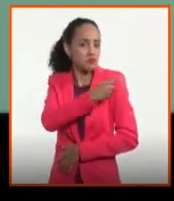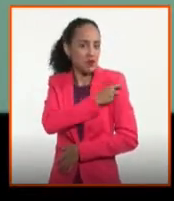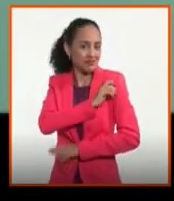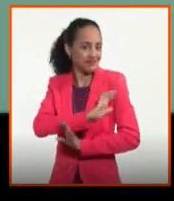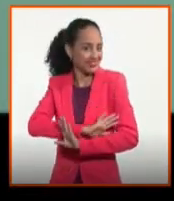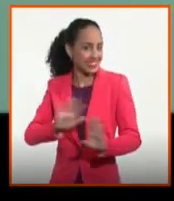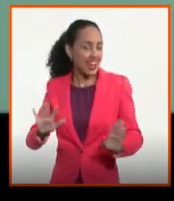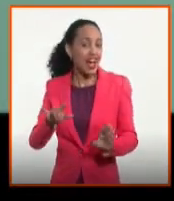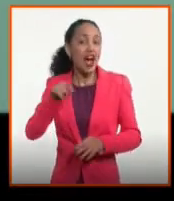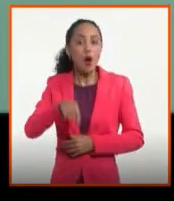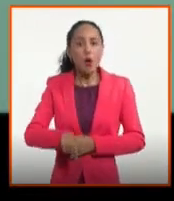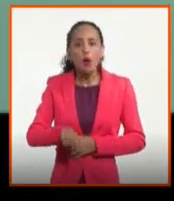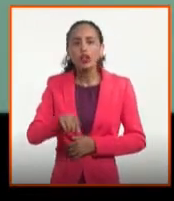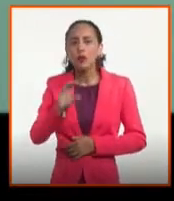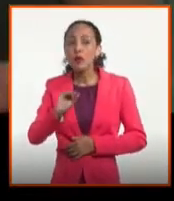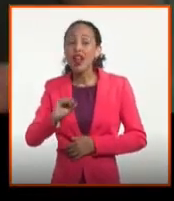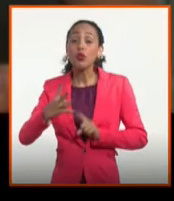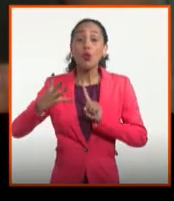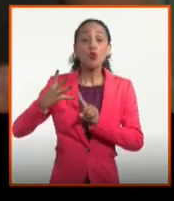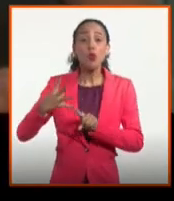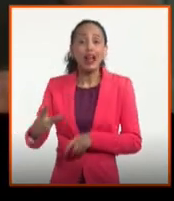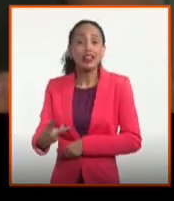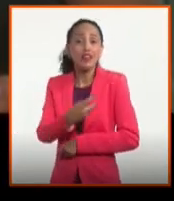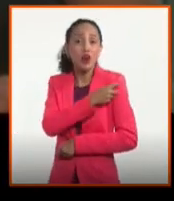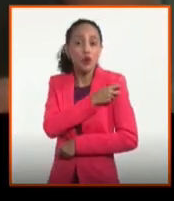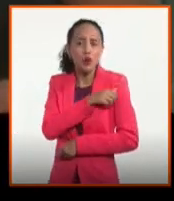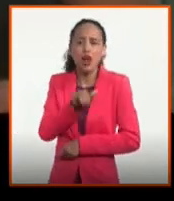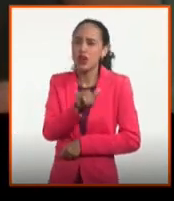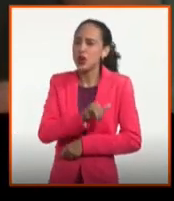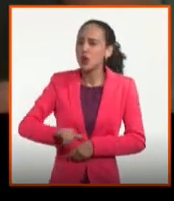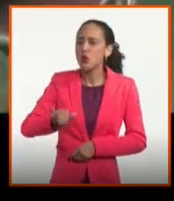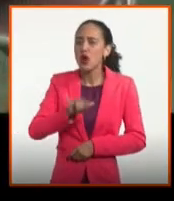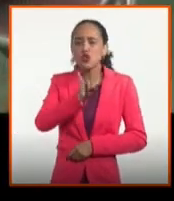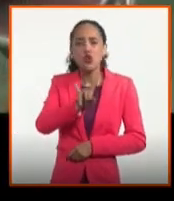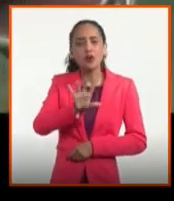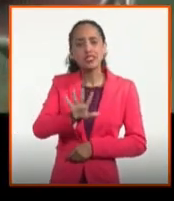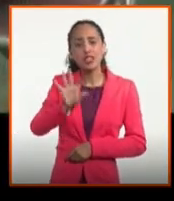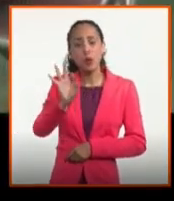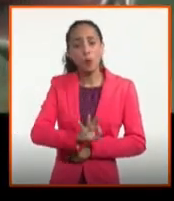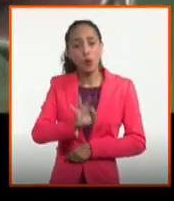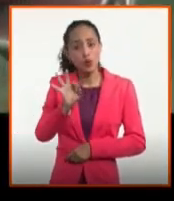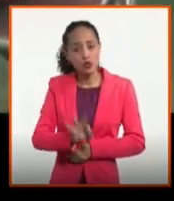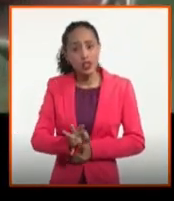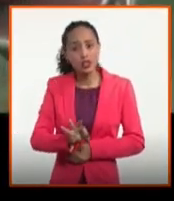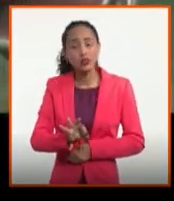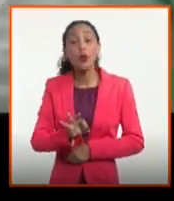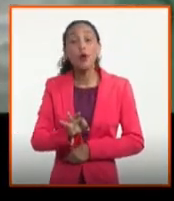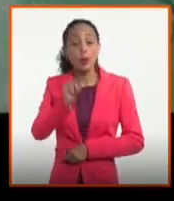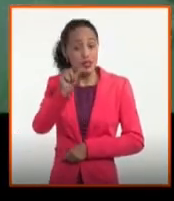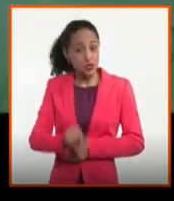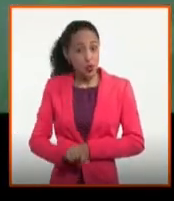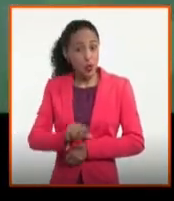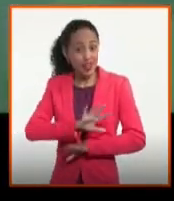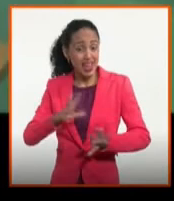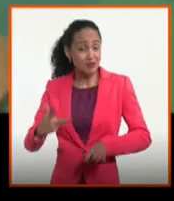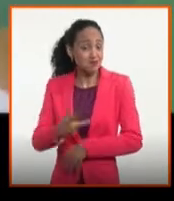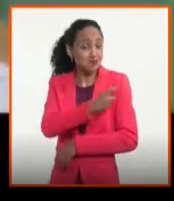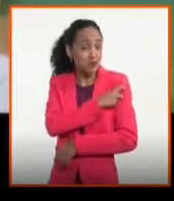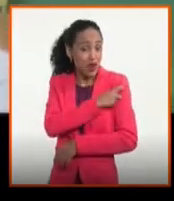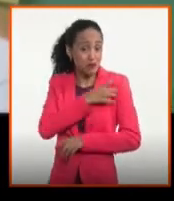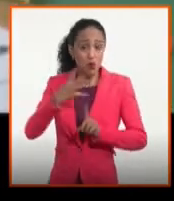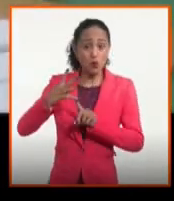ya estemos hablando de un refuerzo y que andemos ya casi por el entorno de un 95 por ciento de refuerzo de esa vacuna ahí